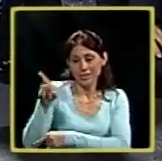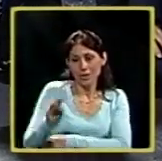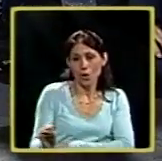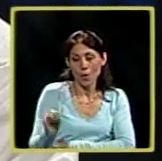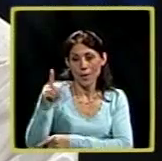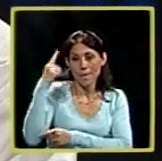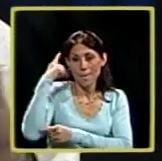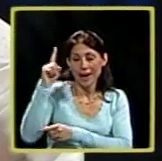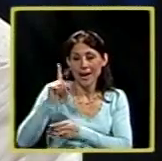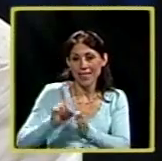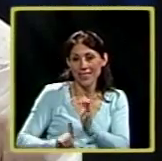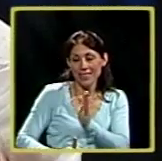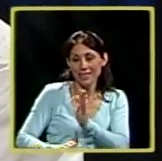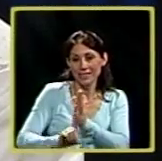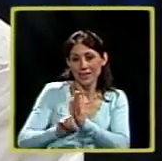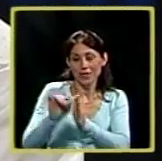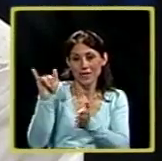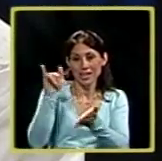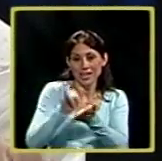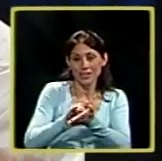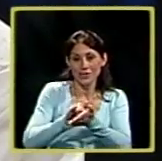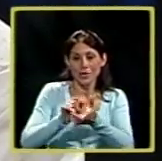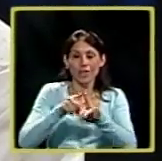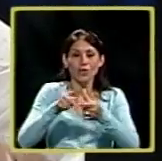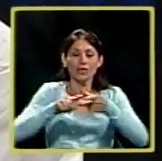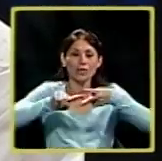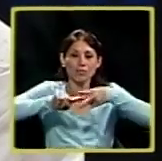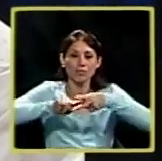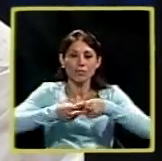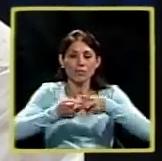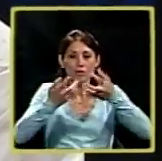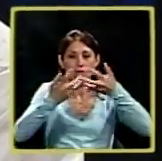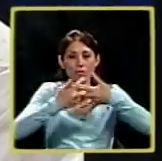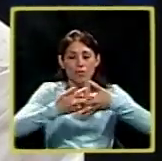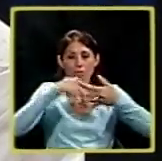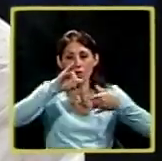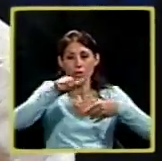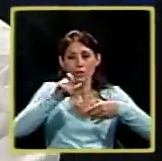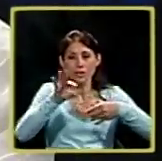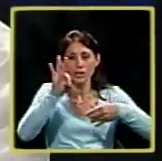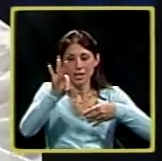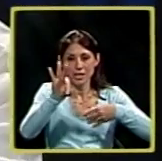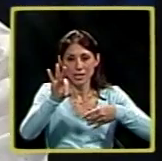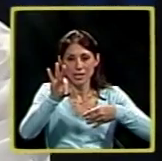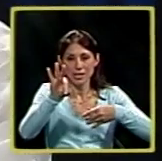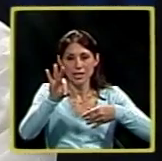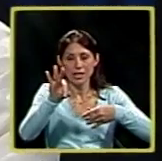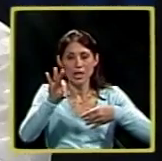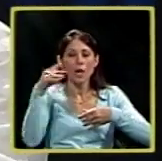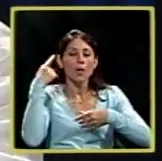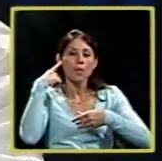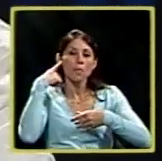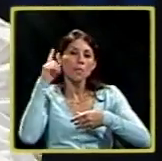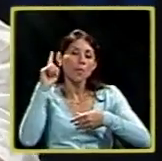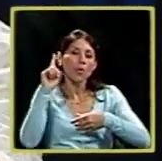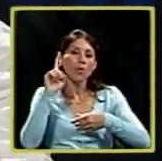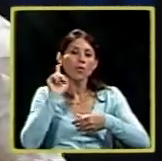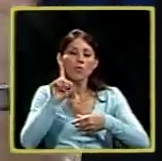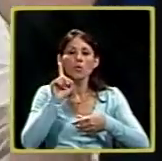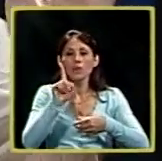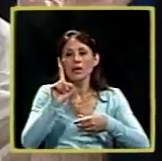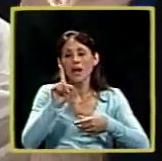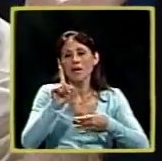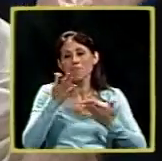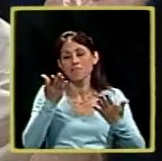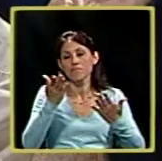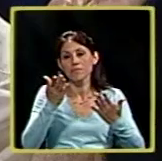motor. Y nace el jet, el motor de retropropulsión, por una entretención habida, pues que era